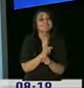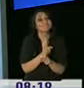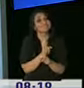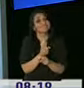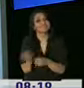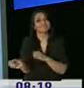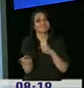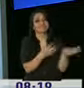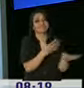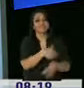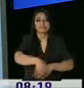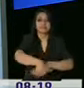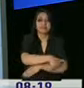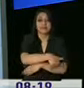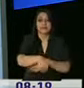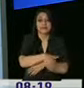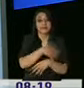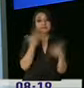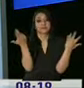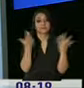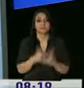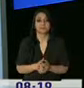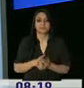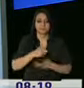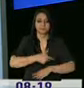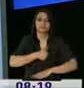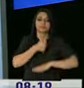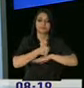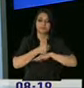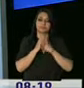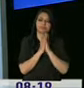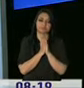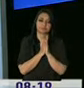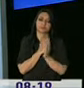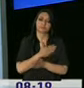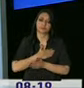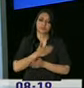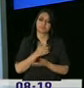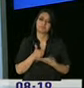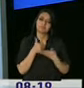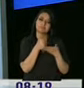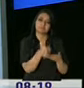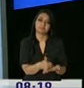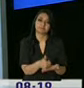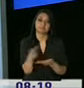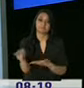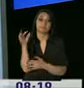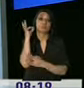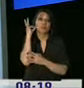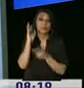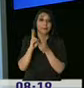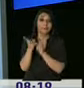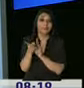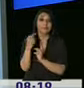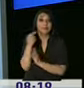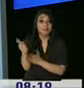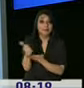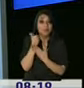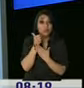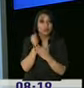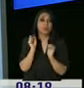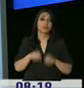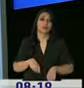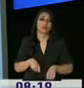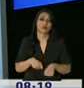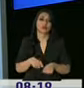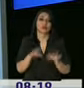ahí, a la suerte de ellos. Autoridades, por favor, tratemos de ayudar lo que esta vecina nos está diciendo. Y dejemos de tener tanto